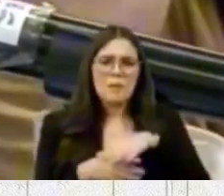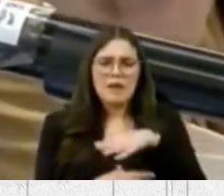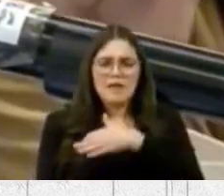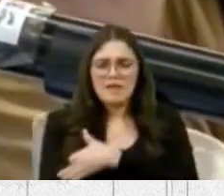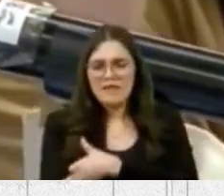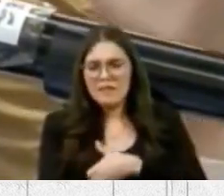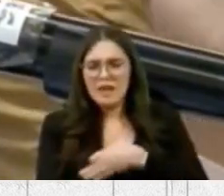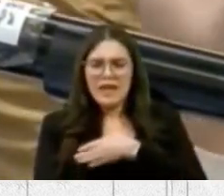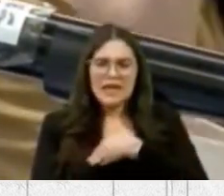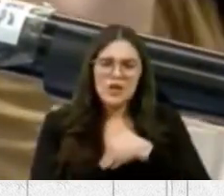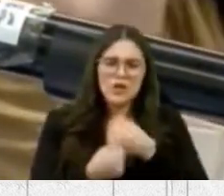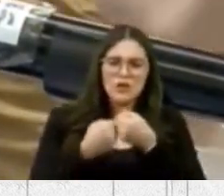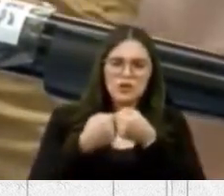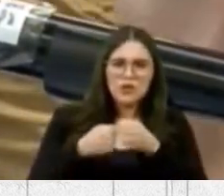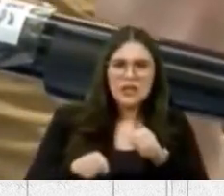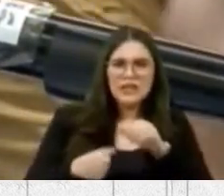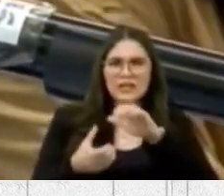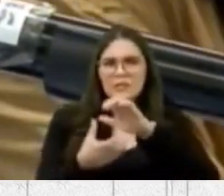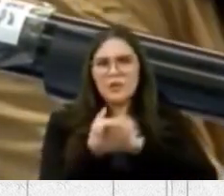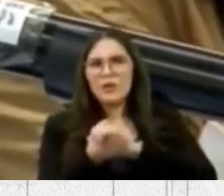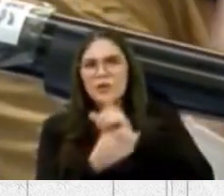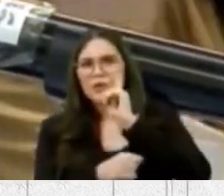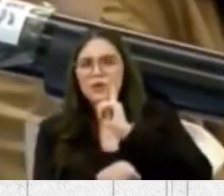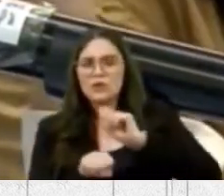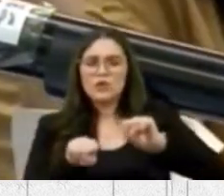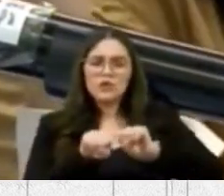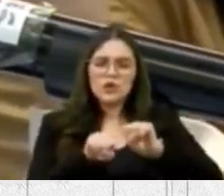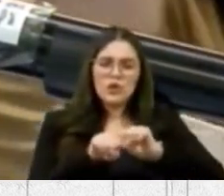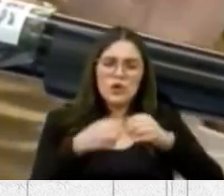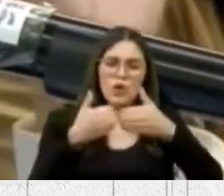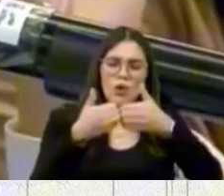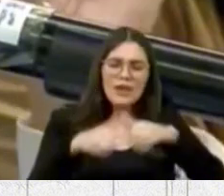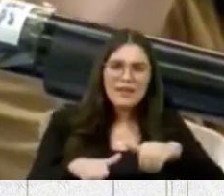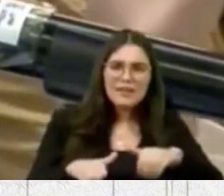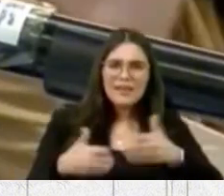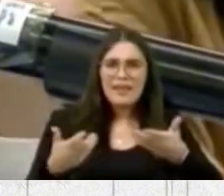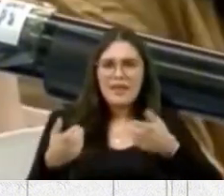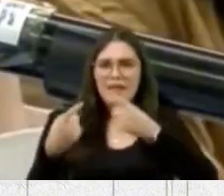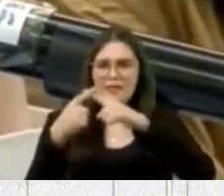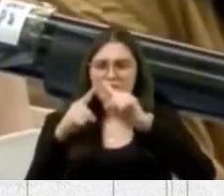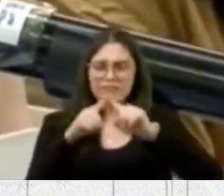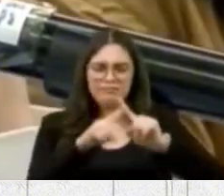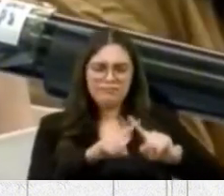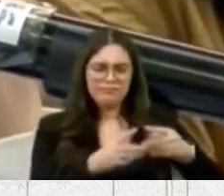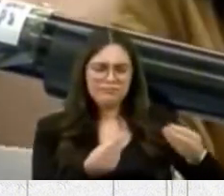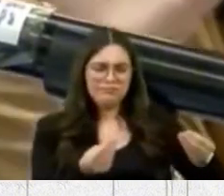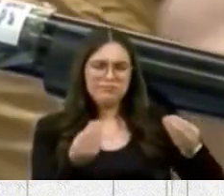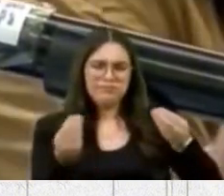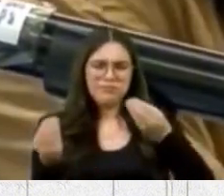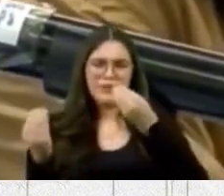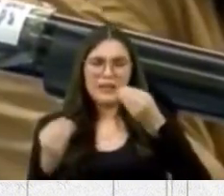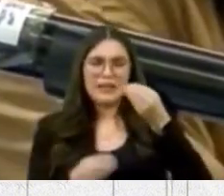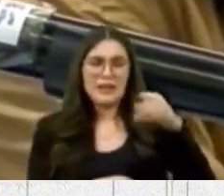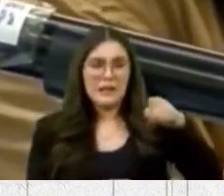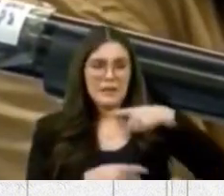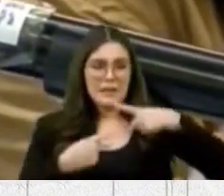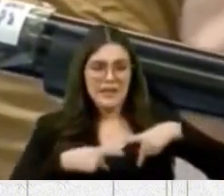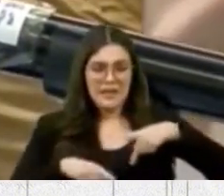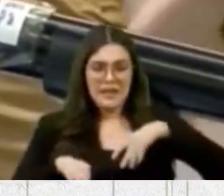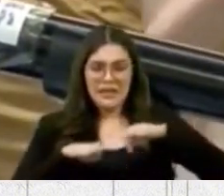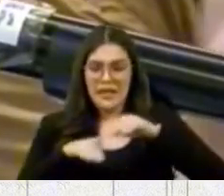hijos, suegros, suegras, esposas, sobrinos, cuñados. Más del 70% de las personas que trabajan